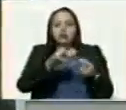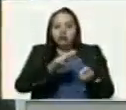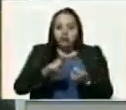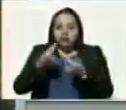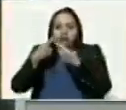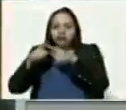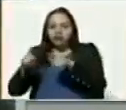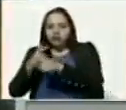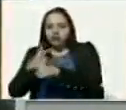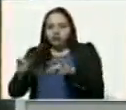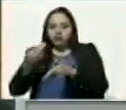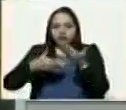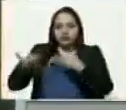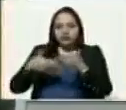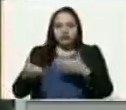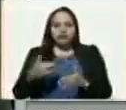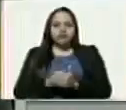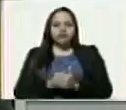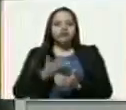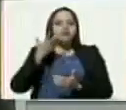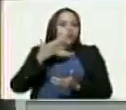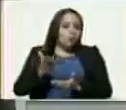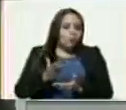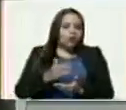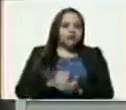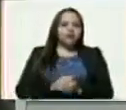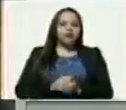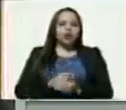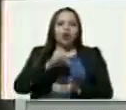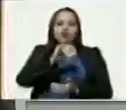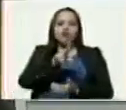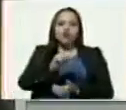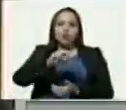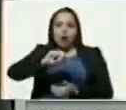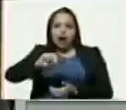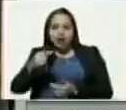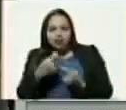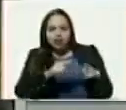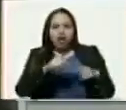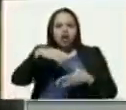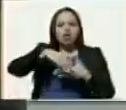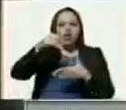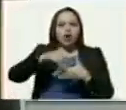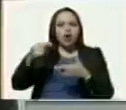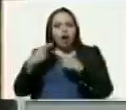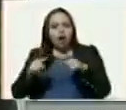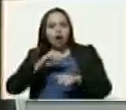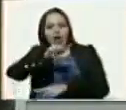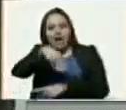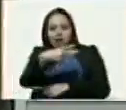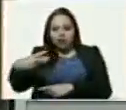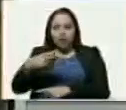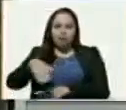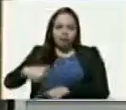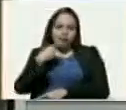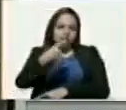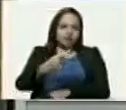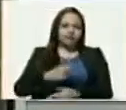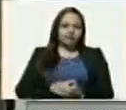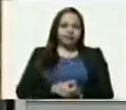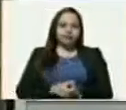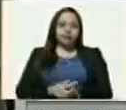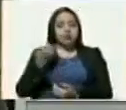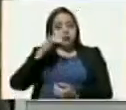libre convertibilidad. Podemos hablar de yuan, podemos hablar de dólar, podemos hablar de euro. Y hacia ahí